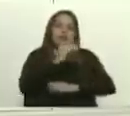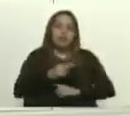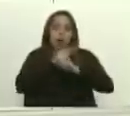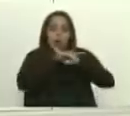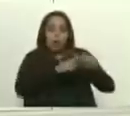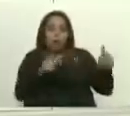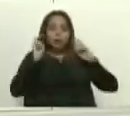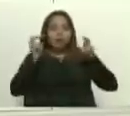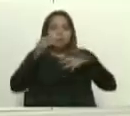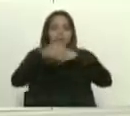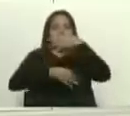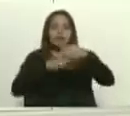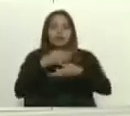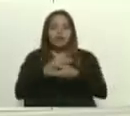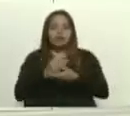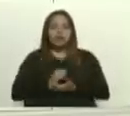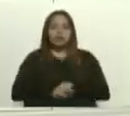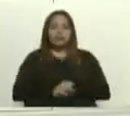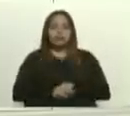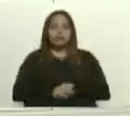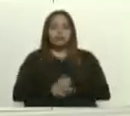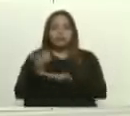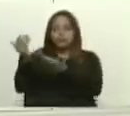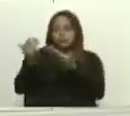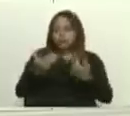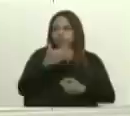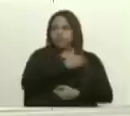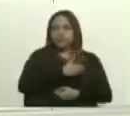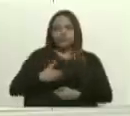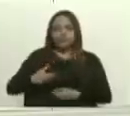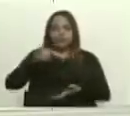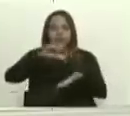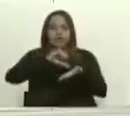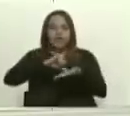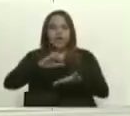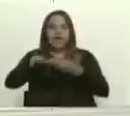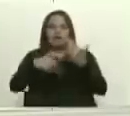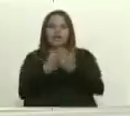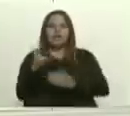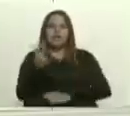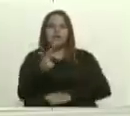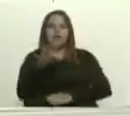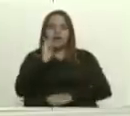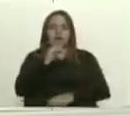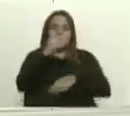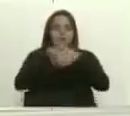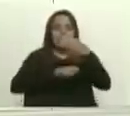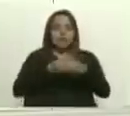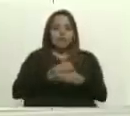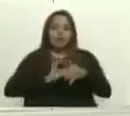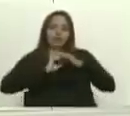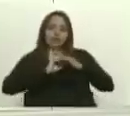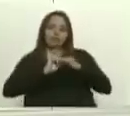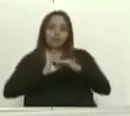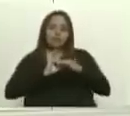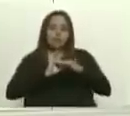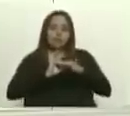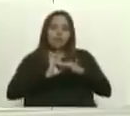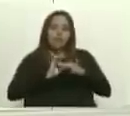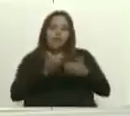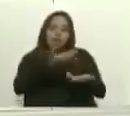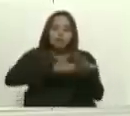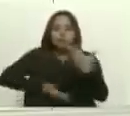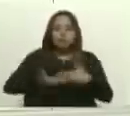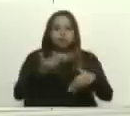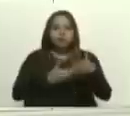se destacó que la visita del presidente de Irán a Venezuela es para establecer y afianzar los lazos de cooperación